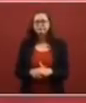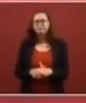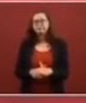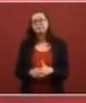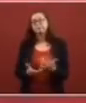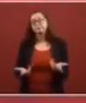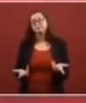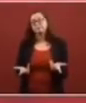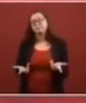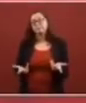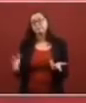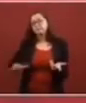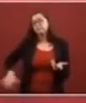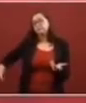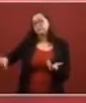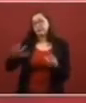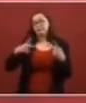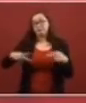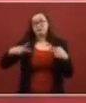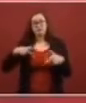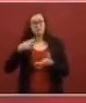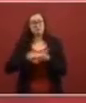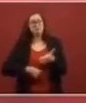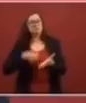justa de los ciudadanos